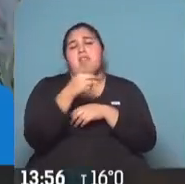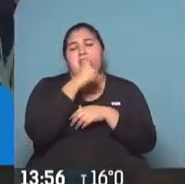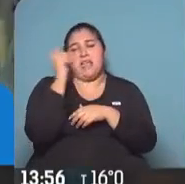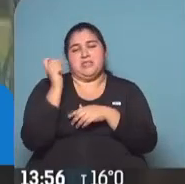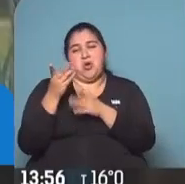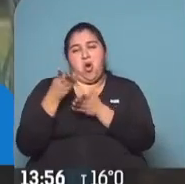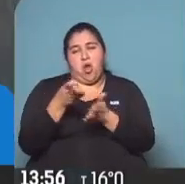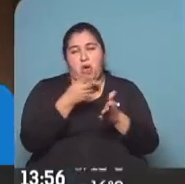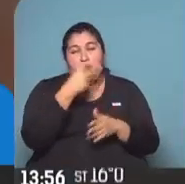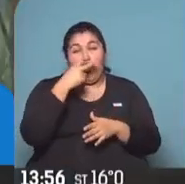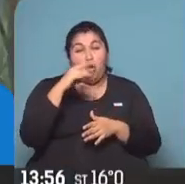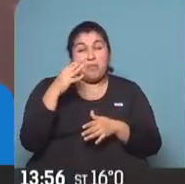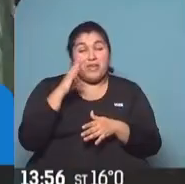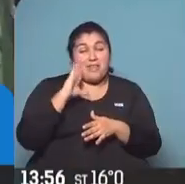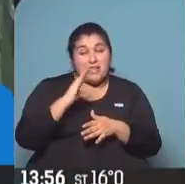6